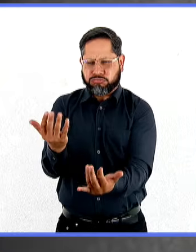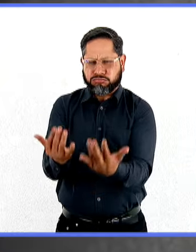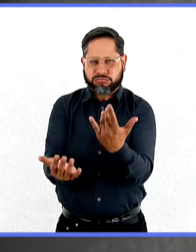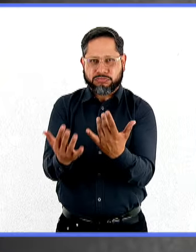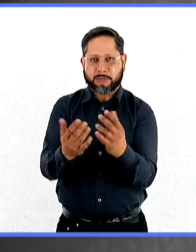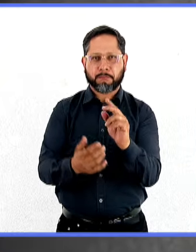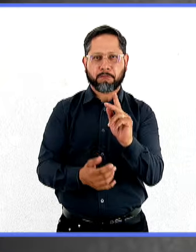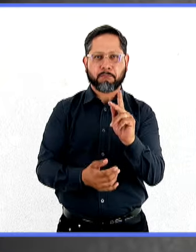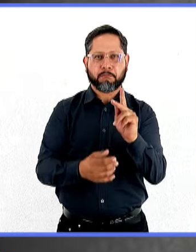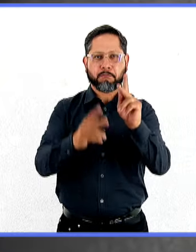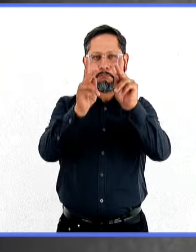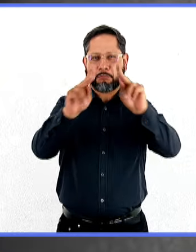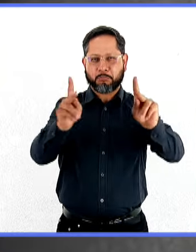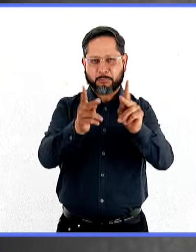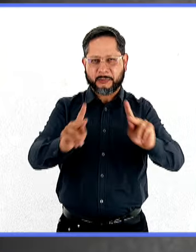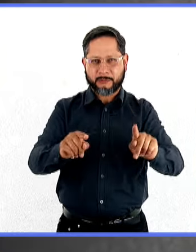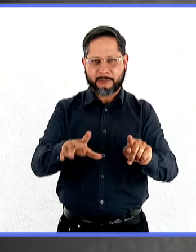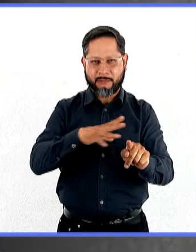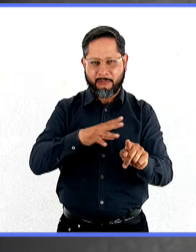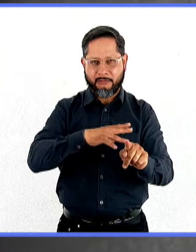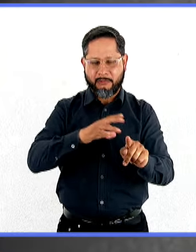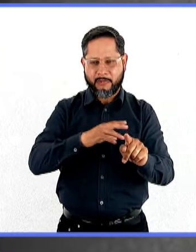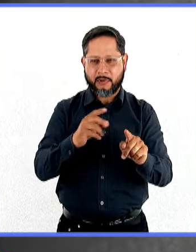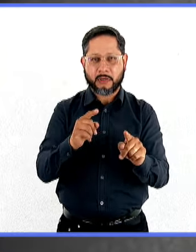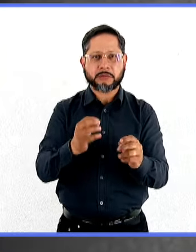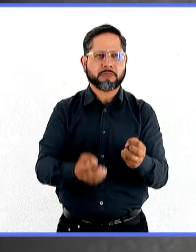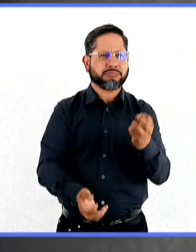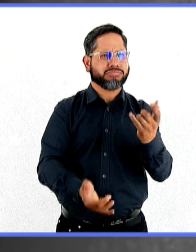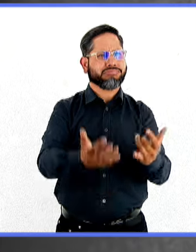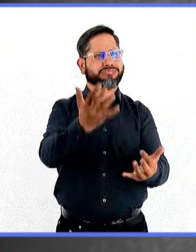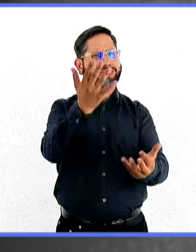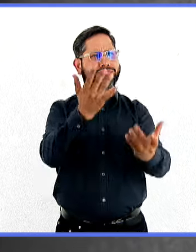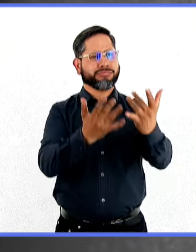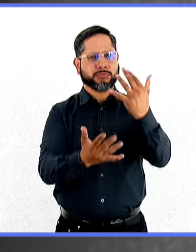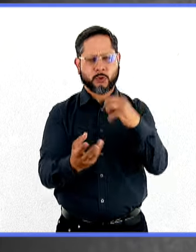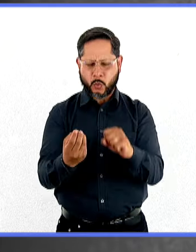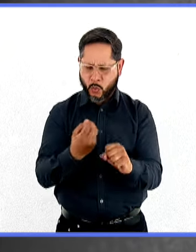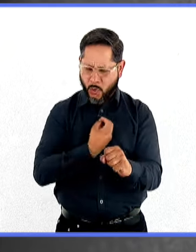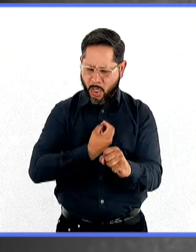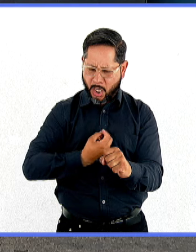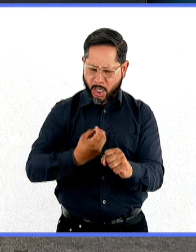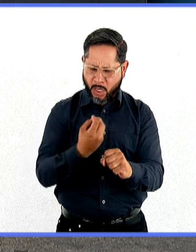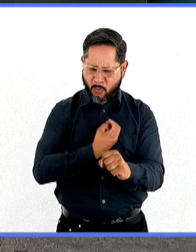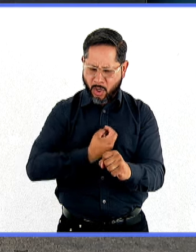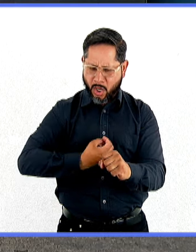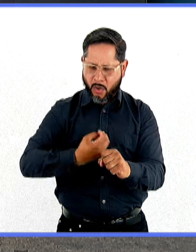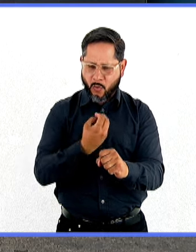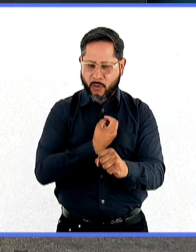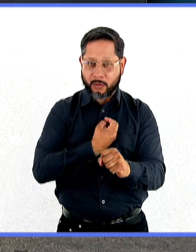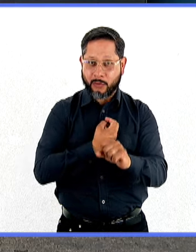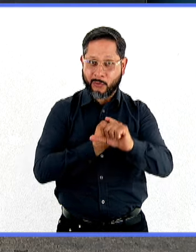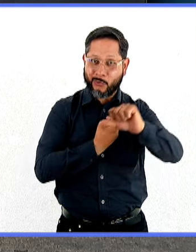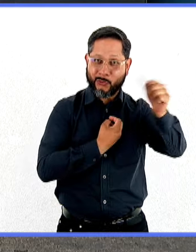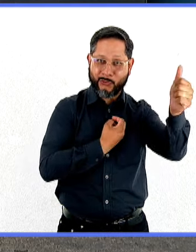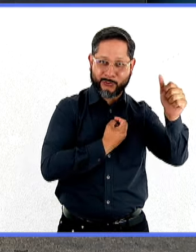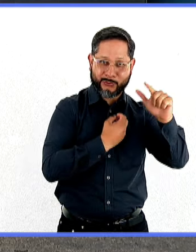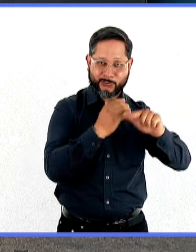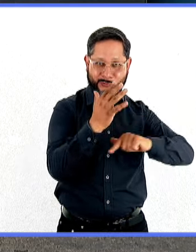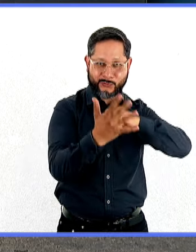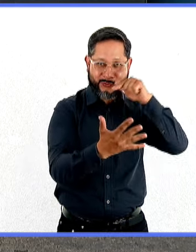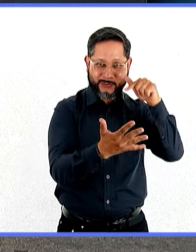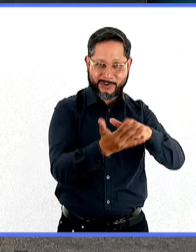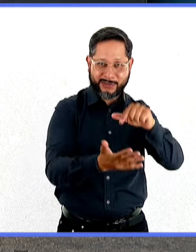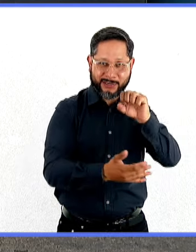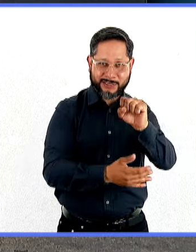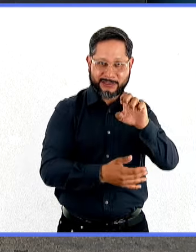pino que si bien se puede presentar un fuego pueden resistir este fuego pero las selvas sin embargo no tienen